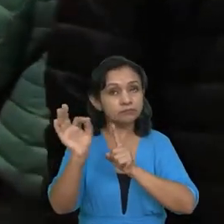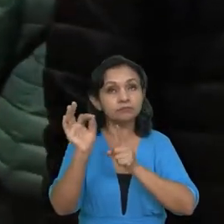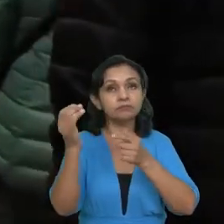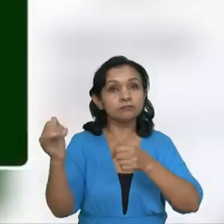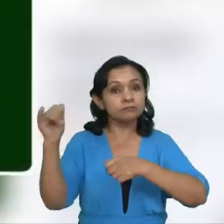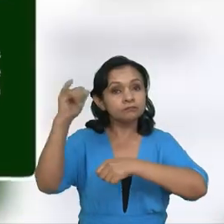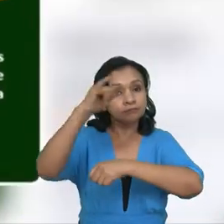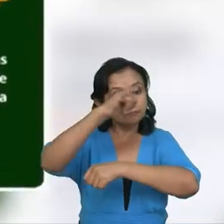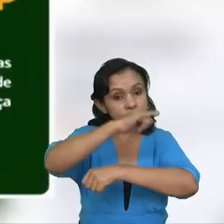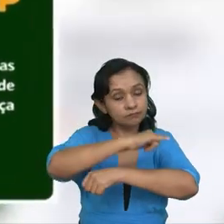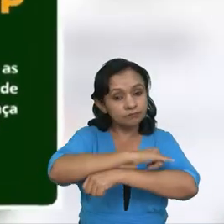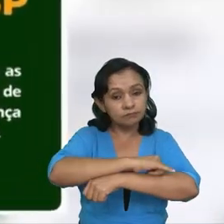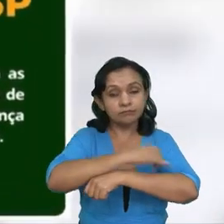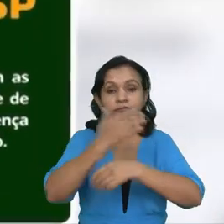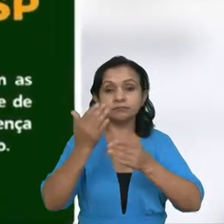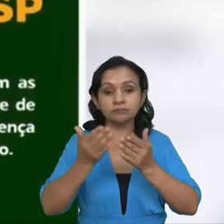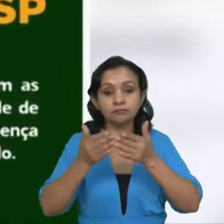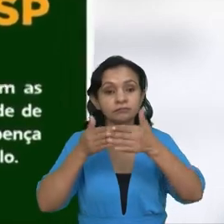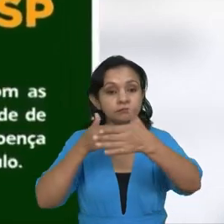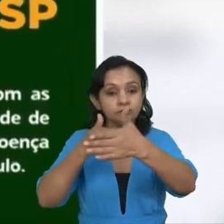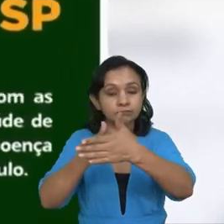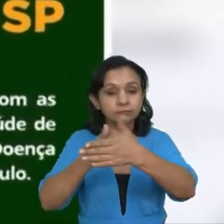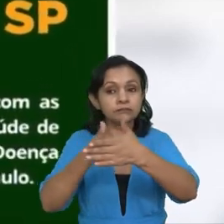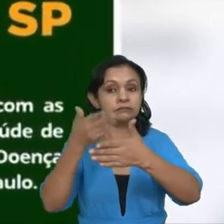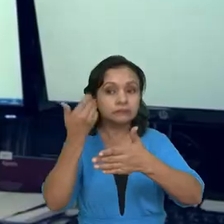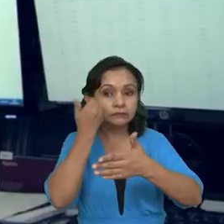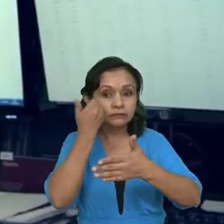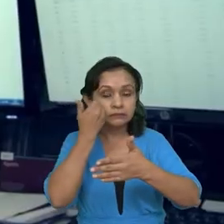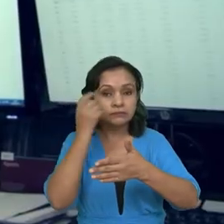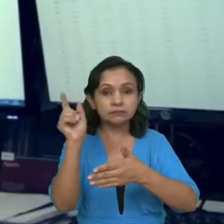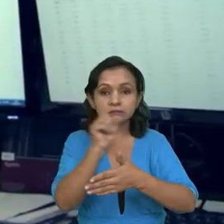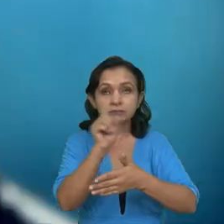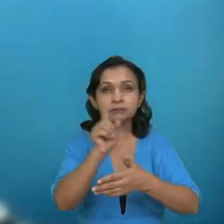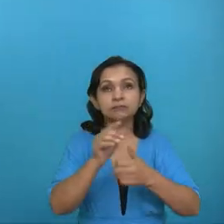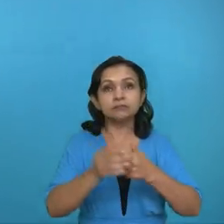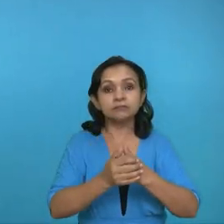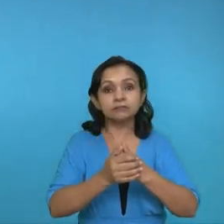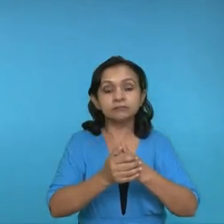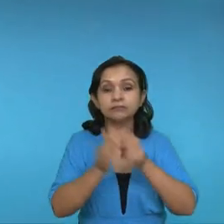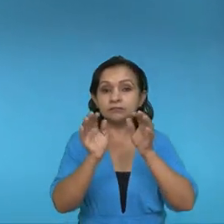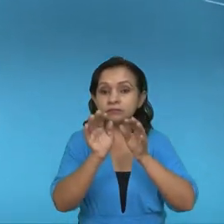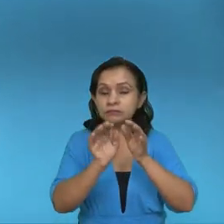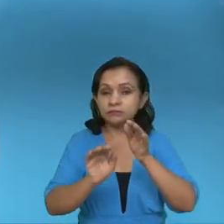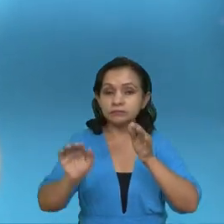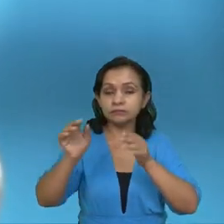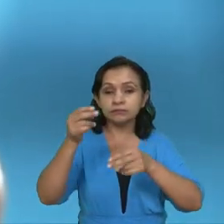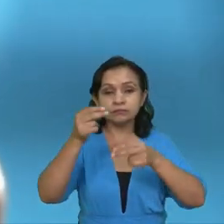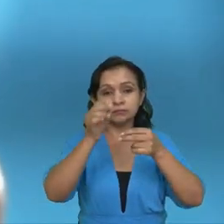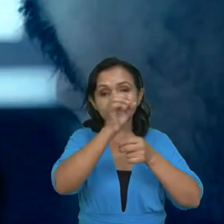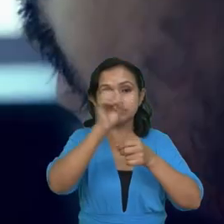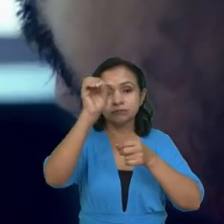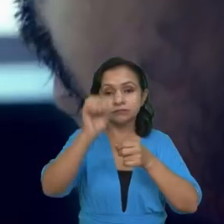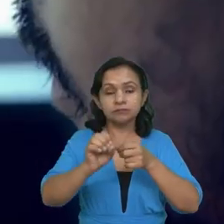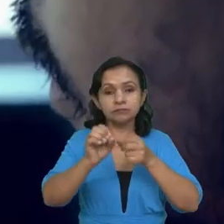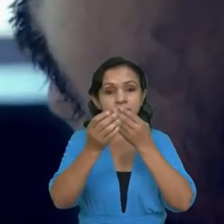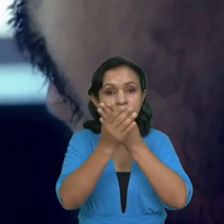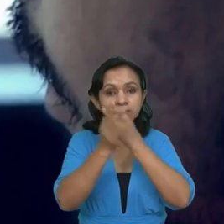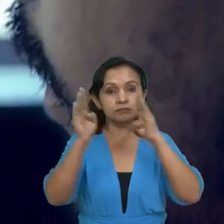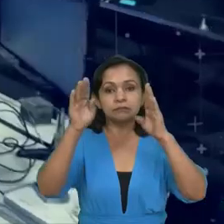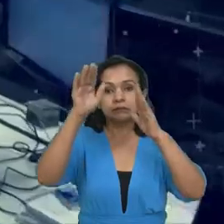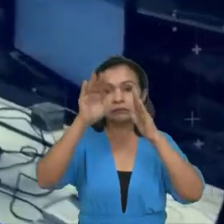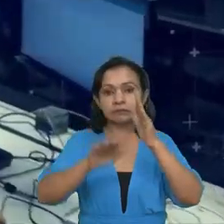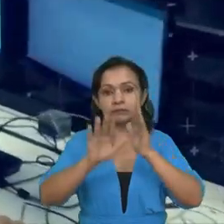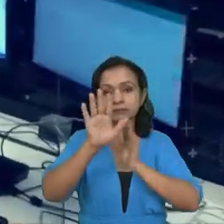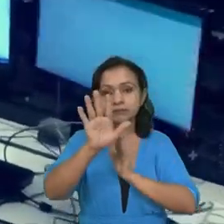aeropuertos o bloqueos de países sospechosos el índice principal de la bolsa de valores de sao paulo mostró una caída